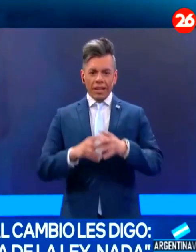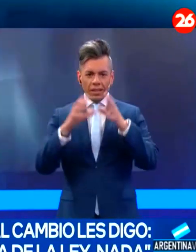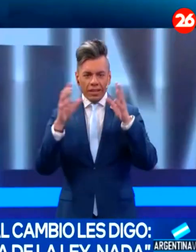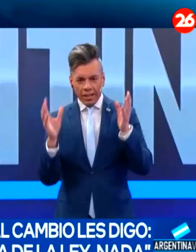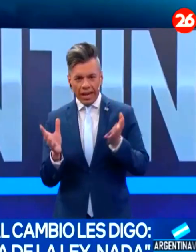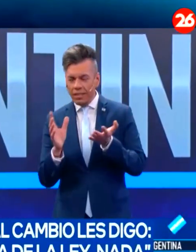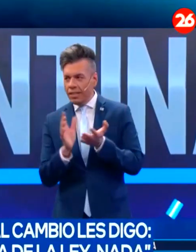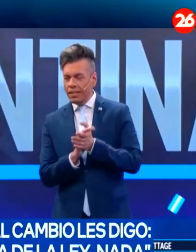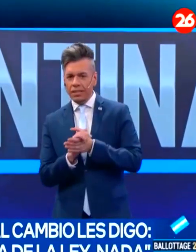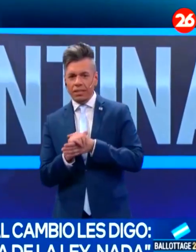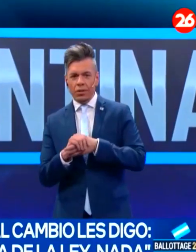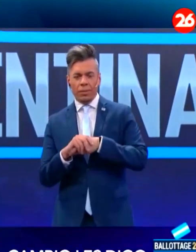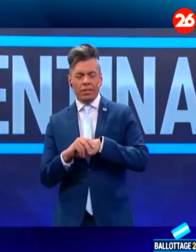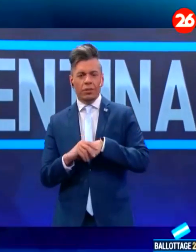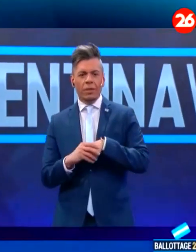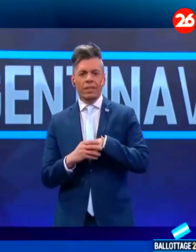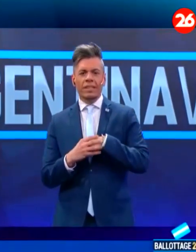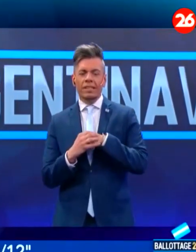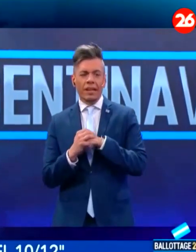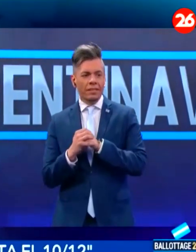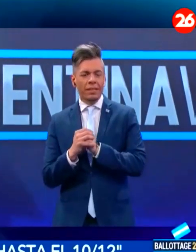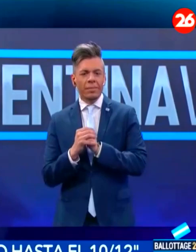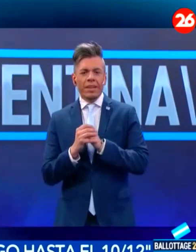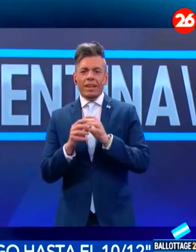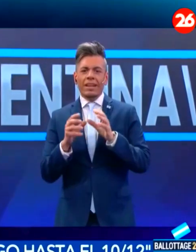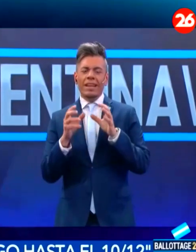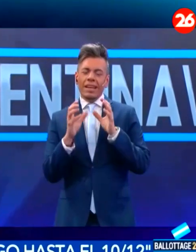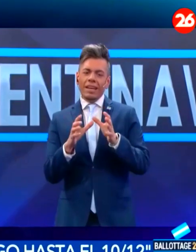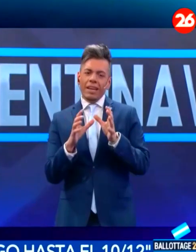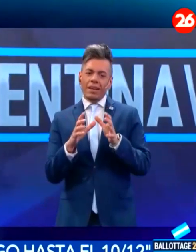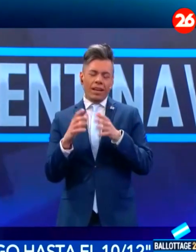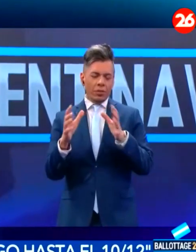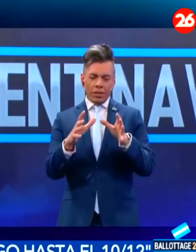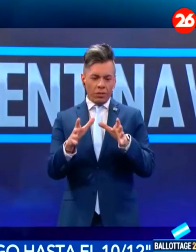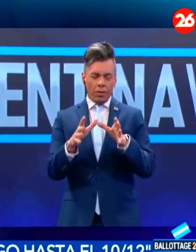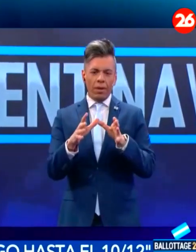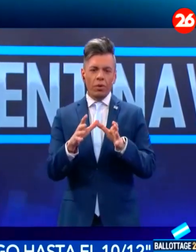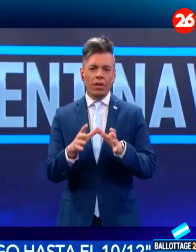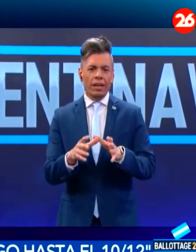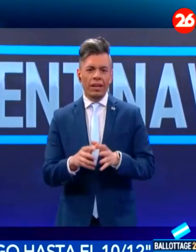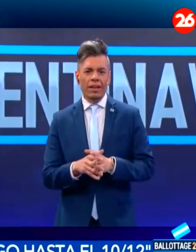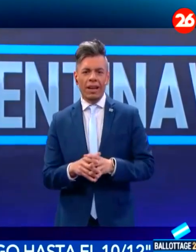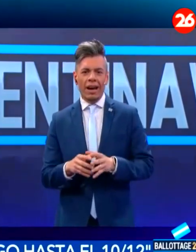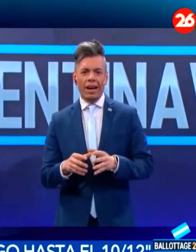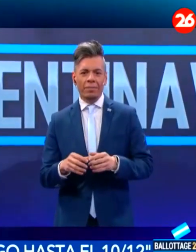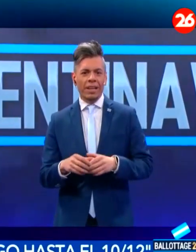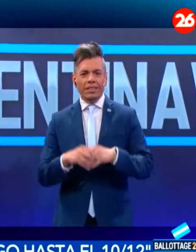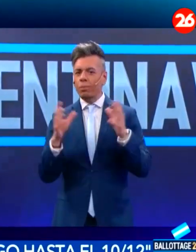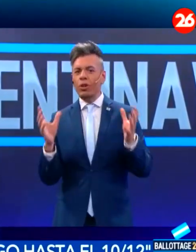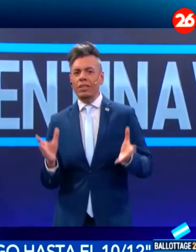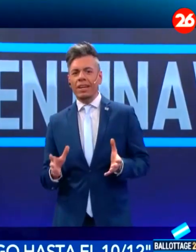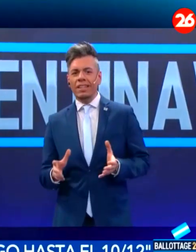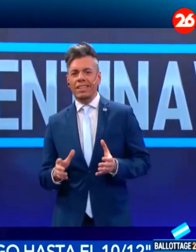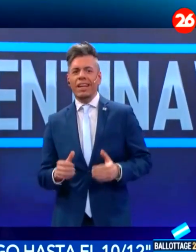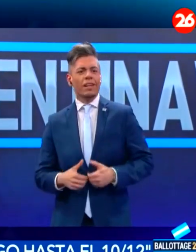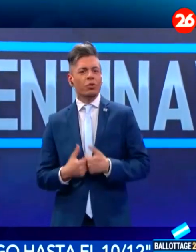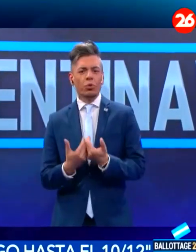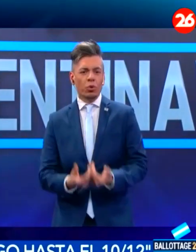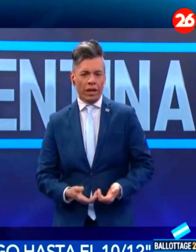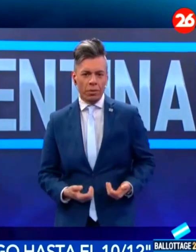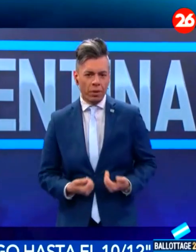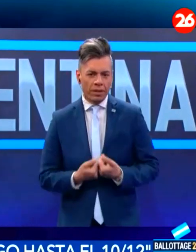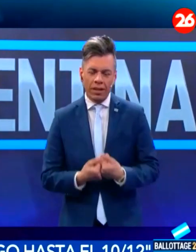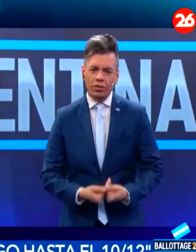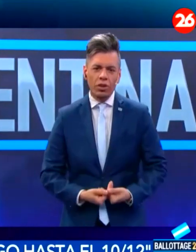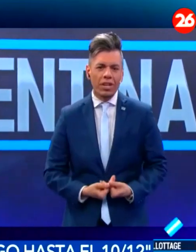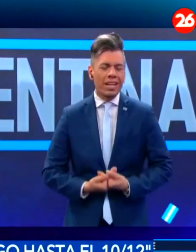En este análisis que estás haciendo, que me parece súper interesante, ¿crees que, hace un ratito hablábamos que la clase política se está